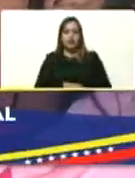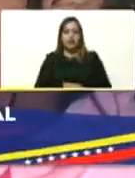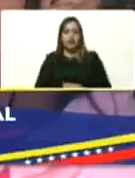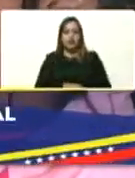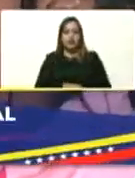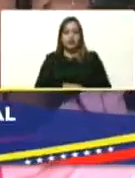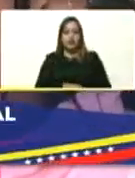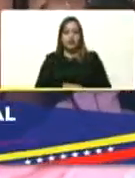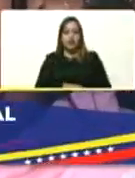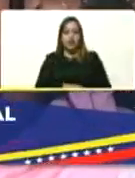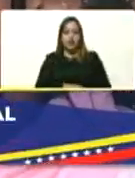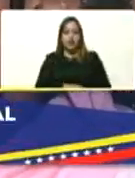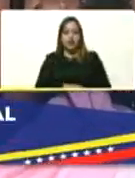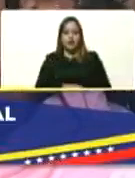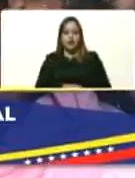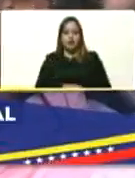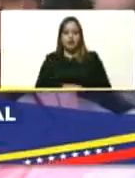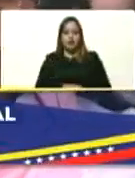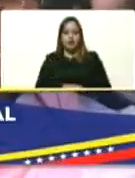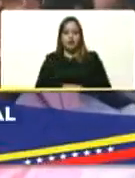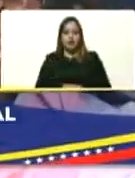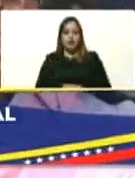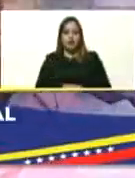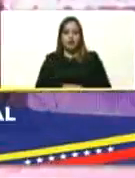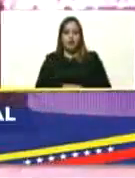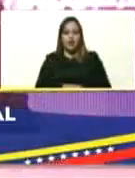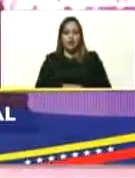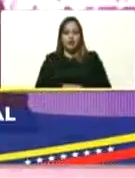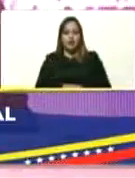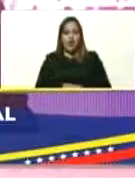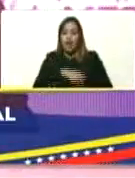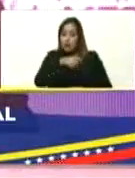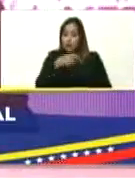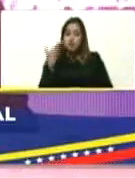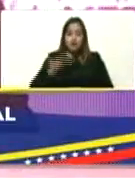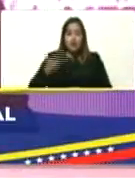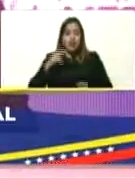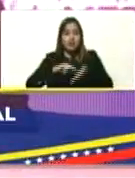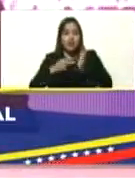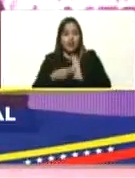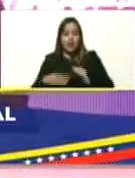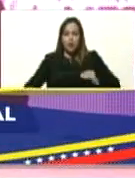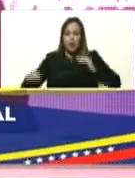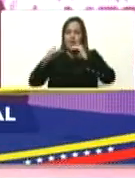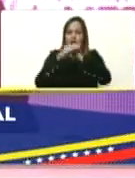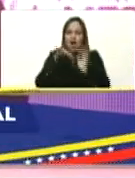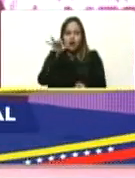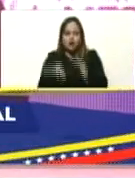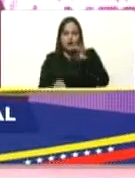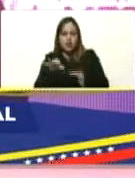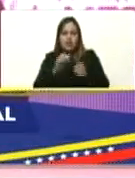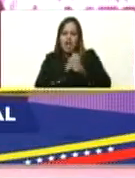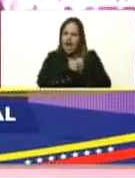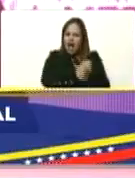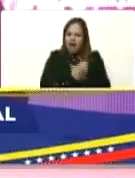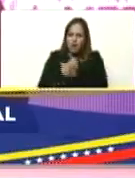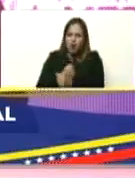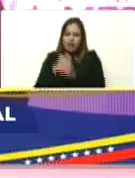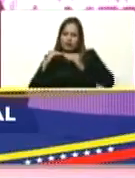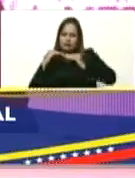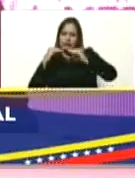al derecho y al revés y al derecho significa lo mismo, igualdad, justicia, amor,